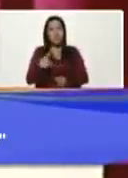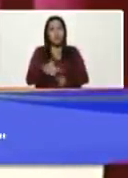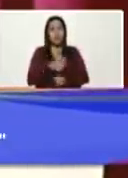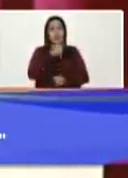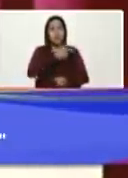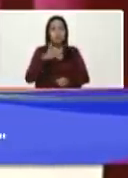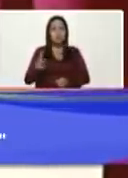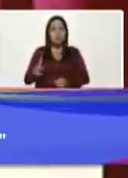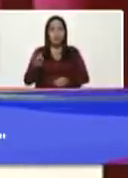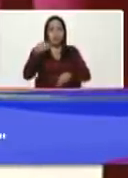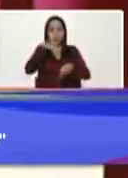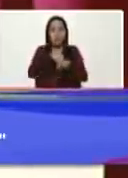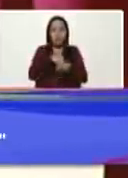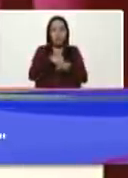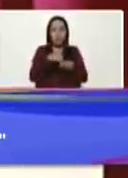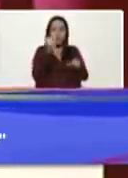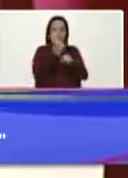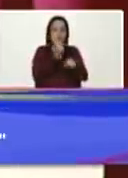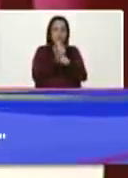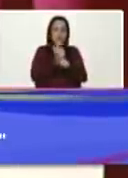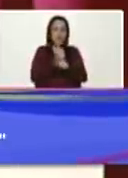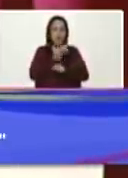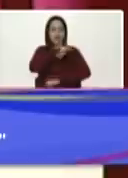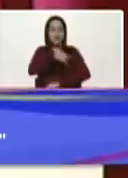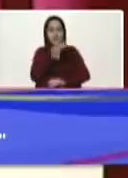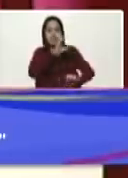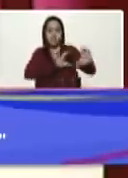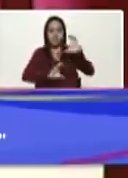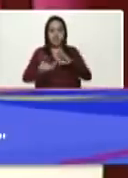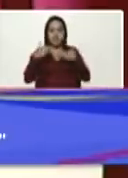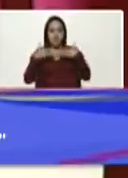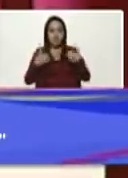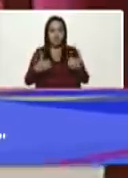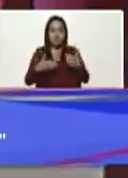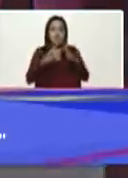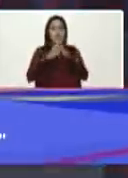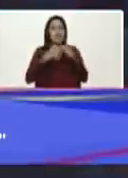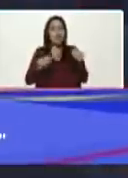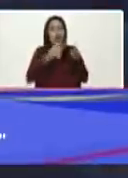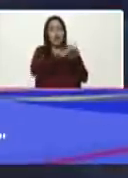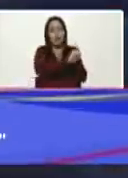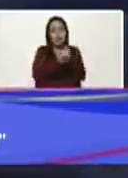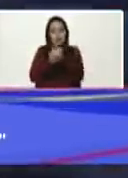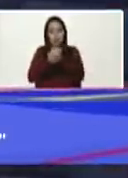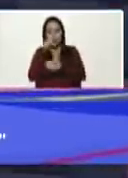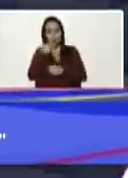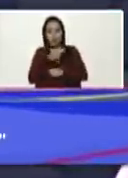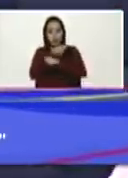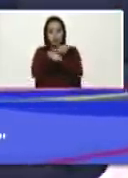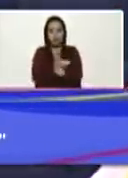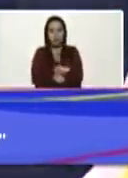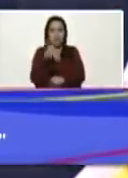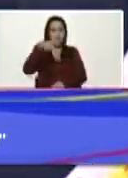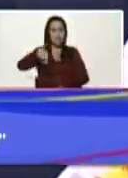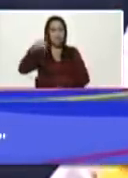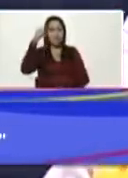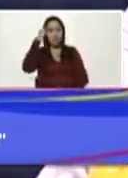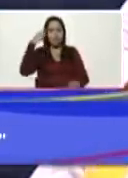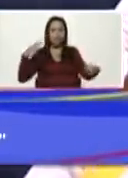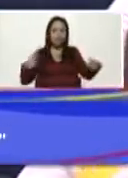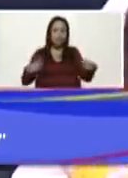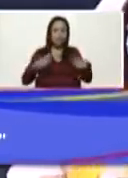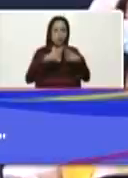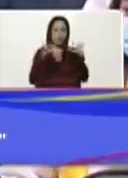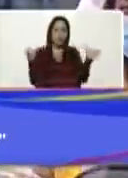Salud, Hugo Rafael Chávez Frías y compañeros graduandos. El día de hoy nos encontramos